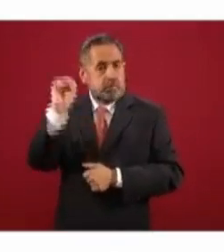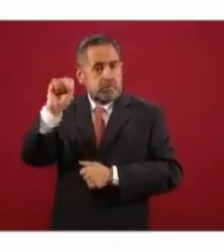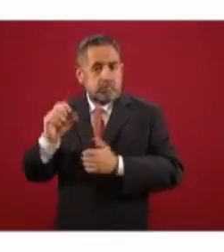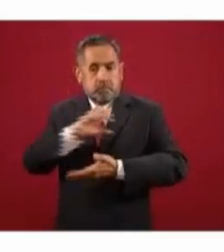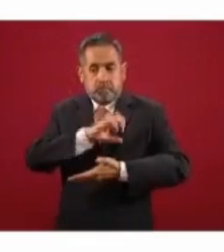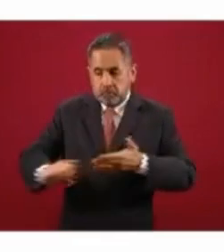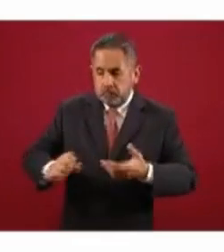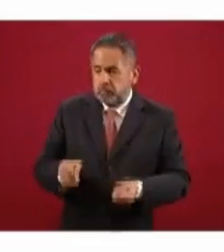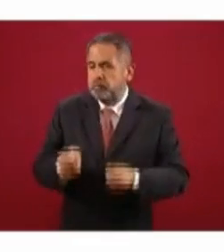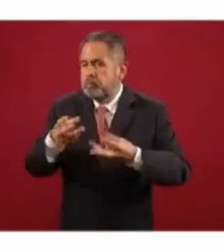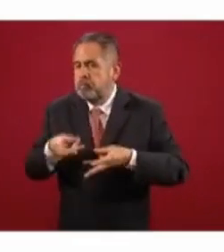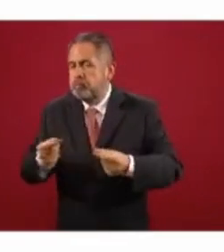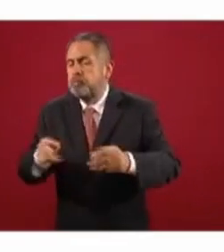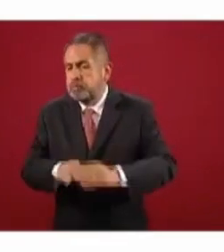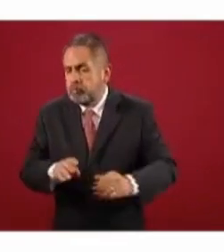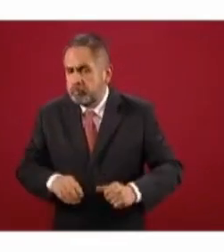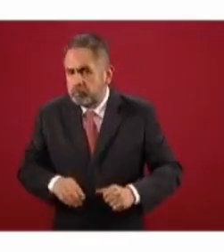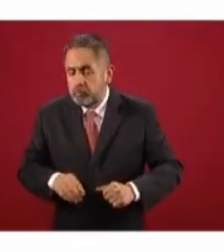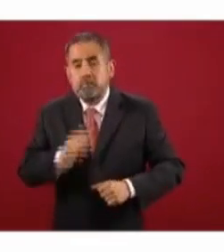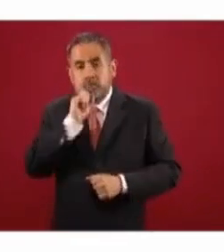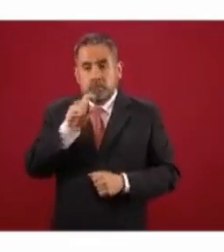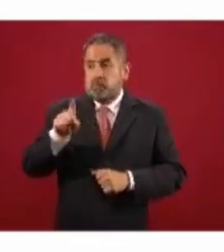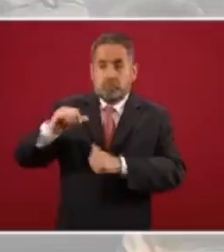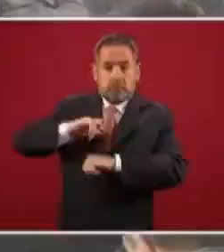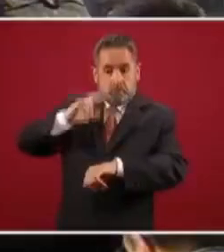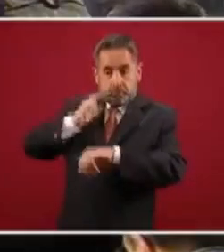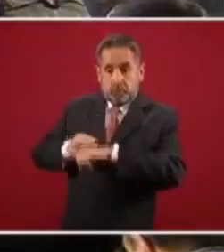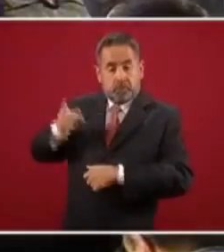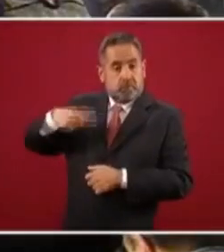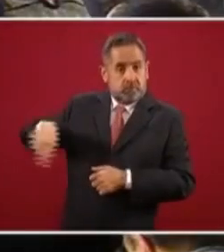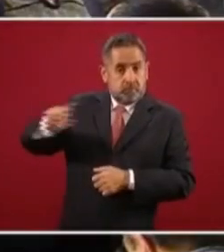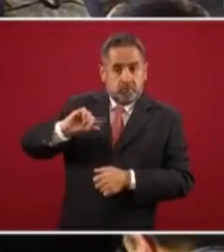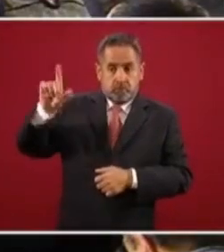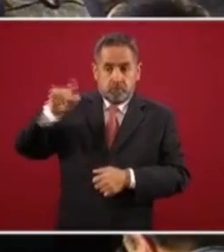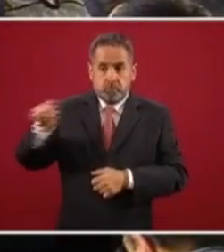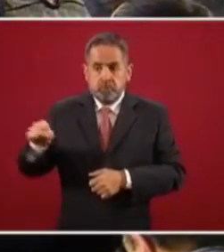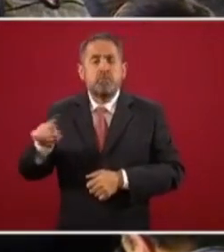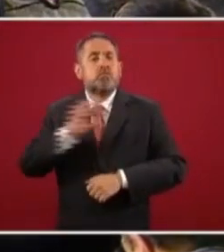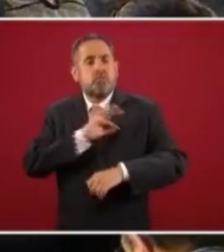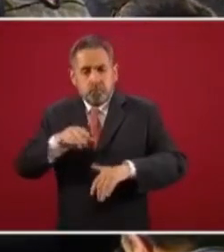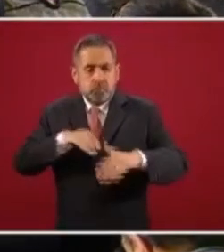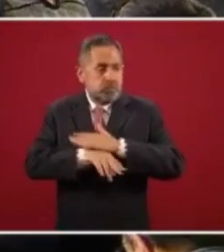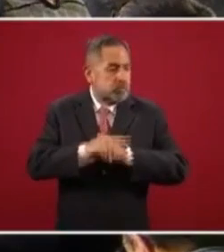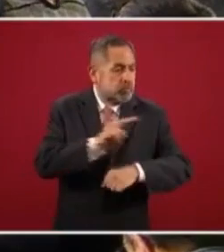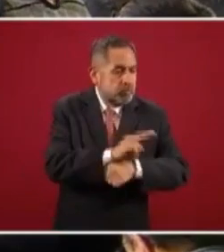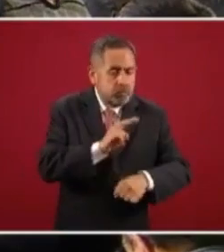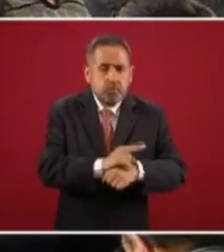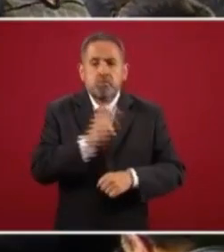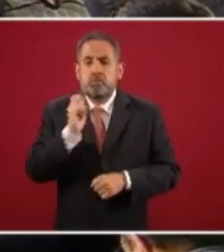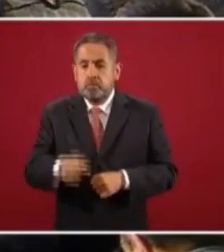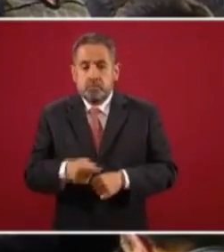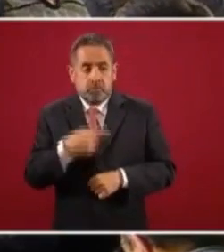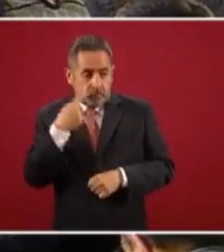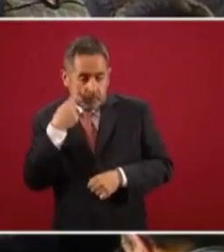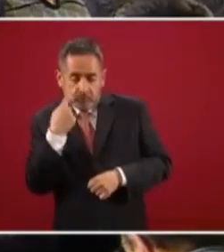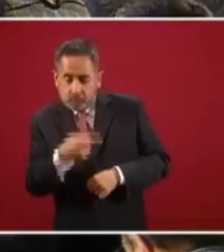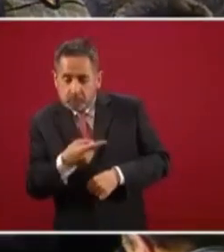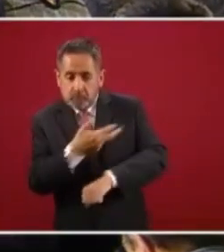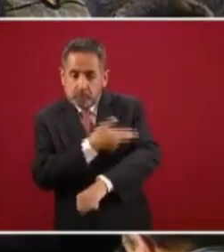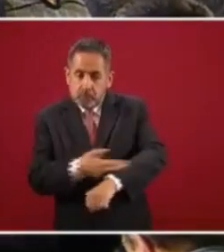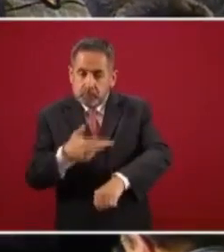la autoridad laboral podrá verificar, a diferencia de ahora, que todos los procedimientos